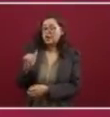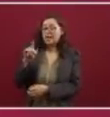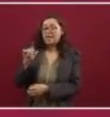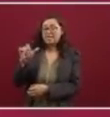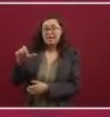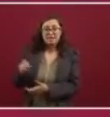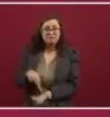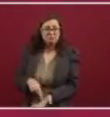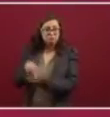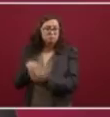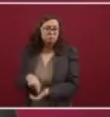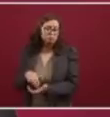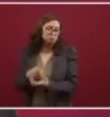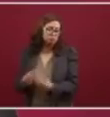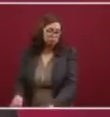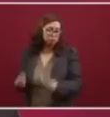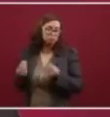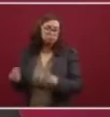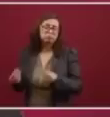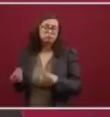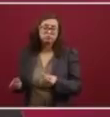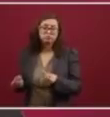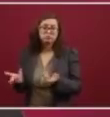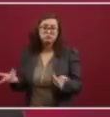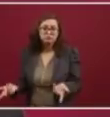rehabilitamos, podemos estar produciendo